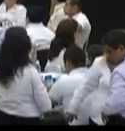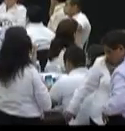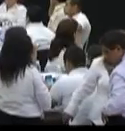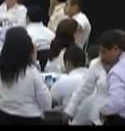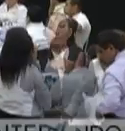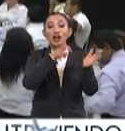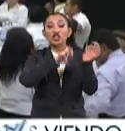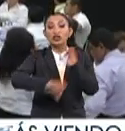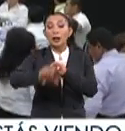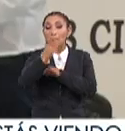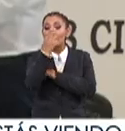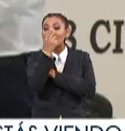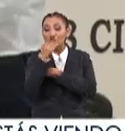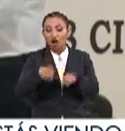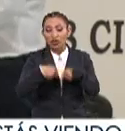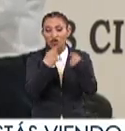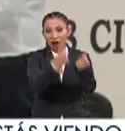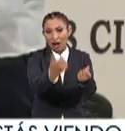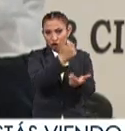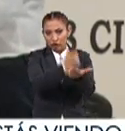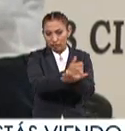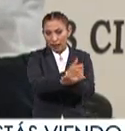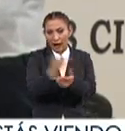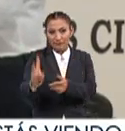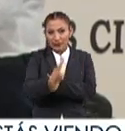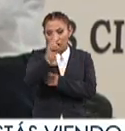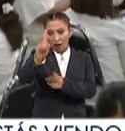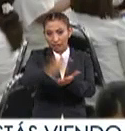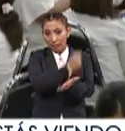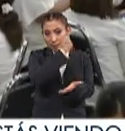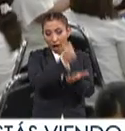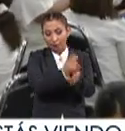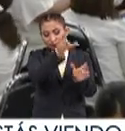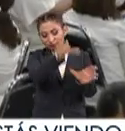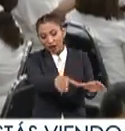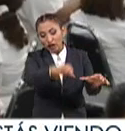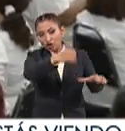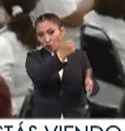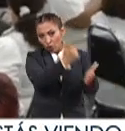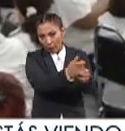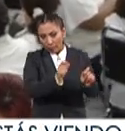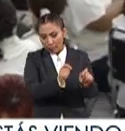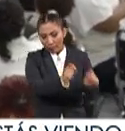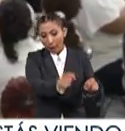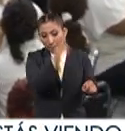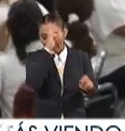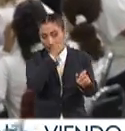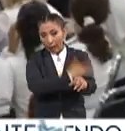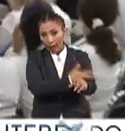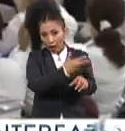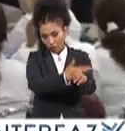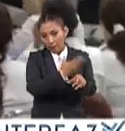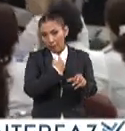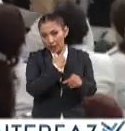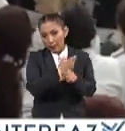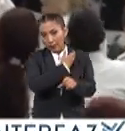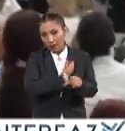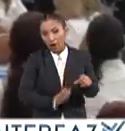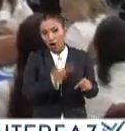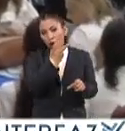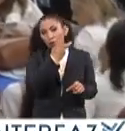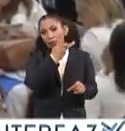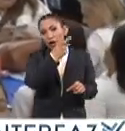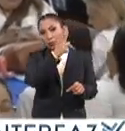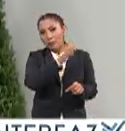En 1825 se otorgó a Ciudad Victoria, Tamaulipas, la categoría de ciudad, en honor al primer presidente de México, don